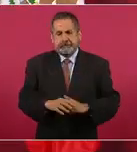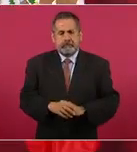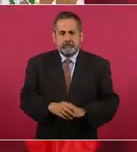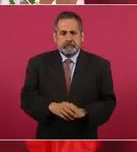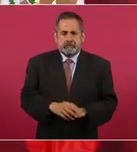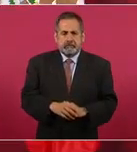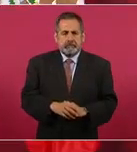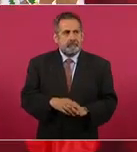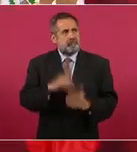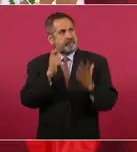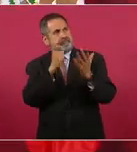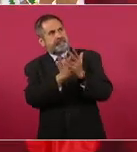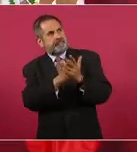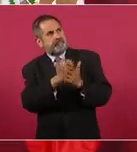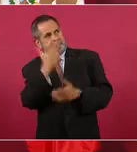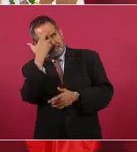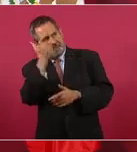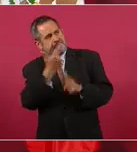es símbolo